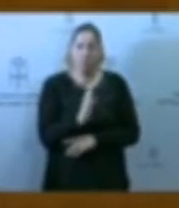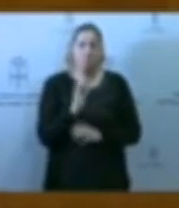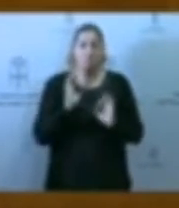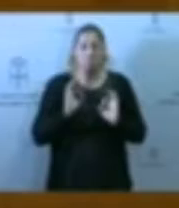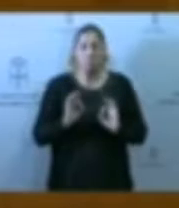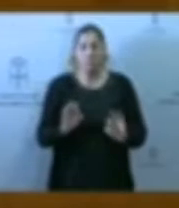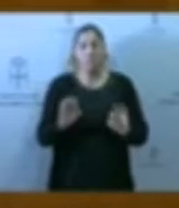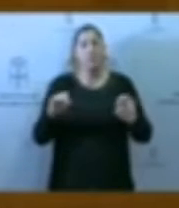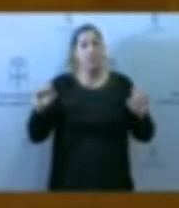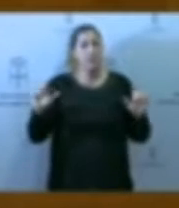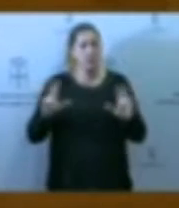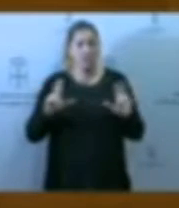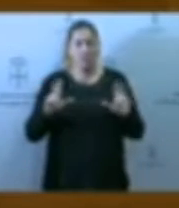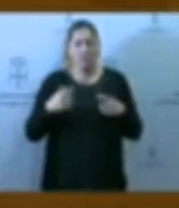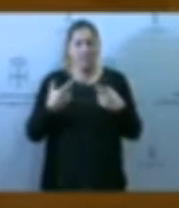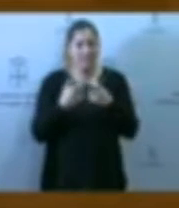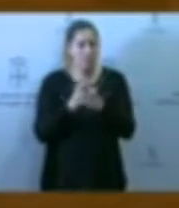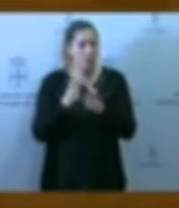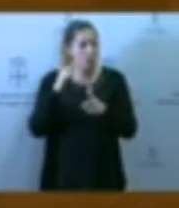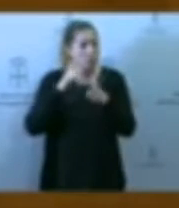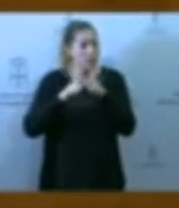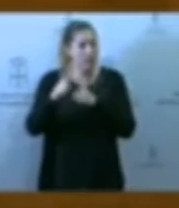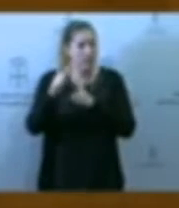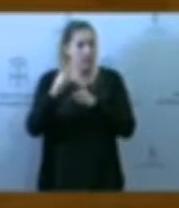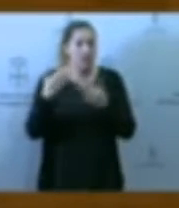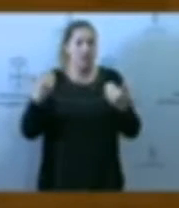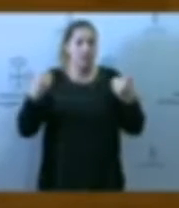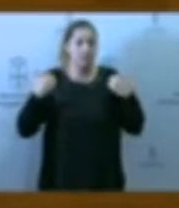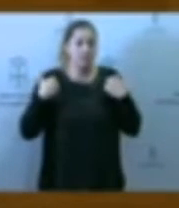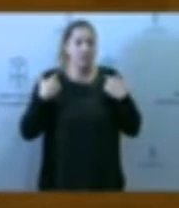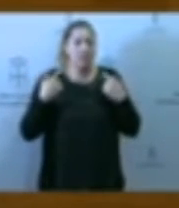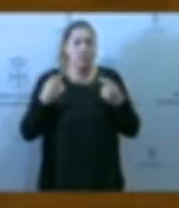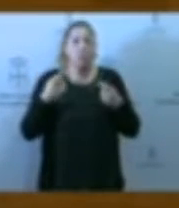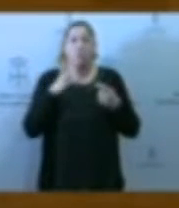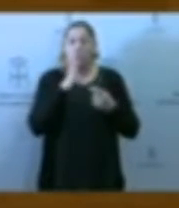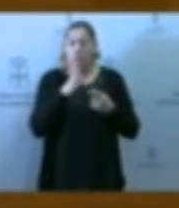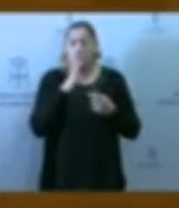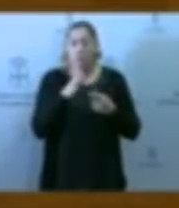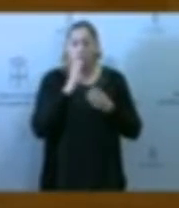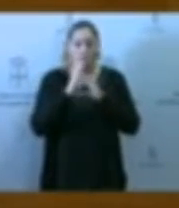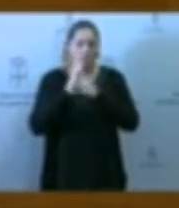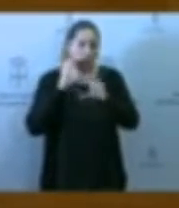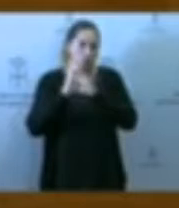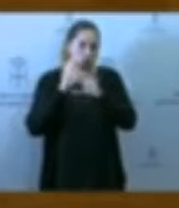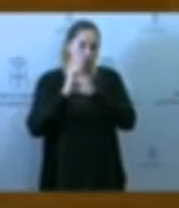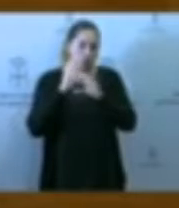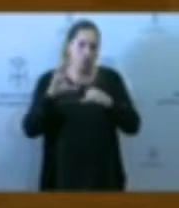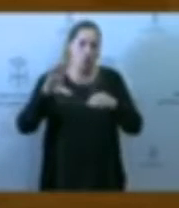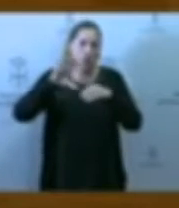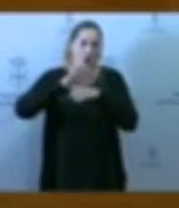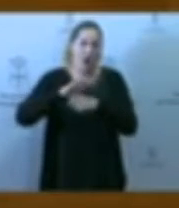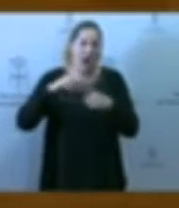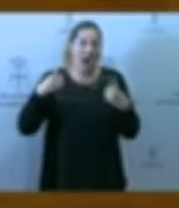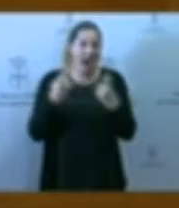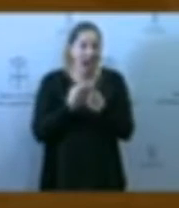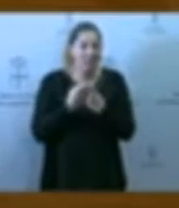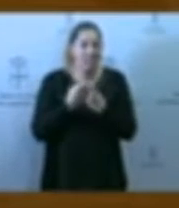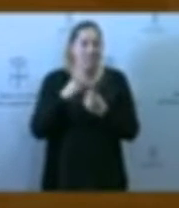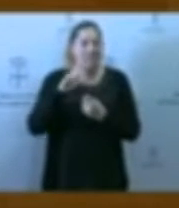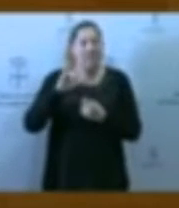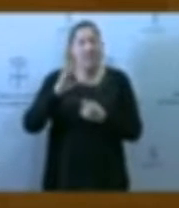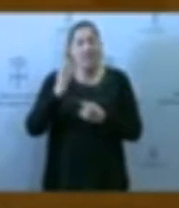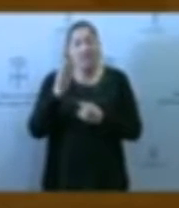grave en el sector de los viajeros, los representantes, es el coste de los autobuses de gas licuado eléctricos y que tienen, según